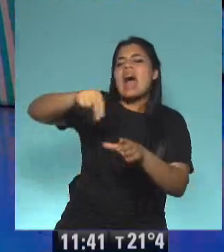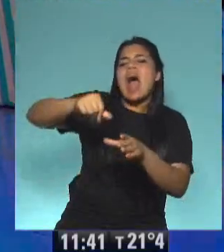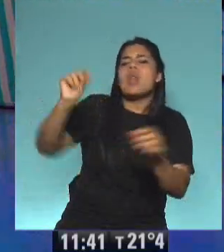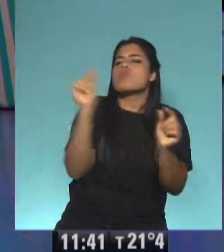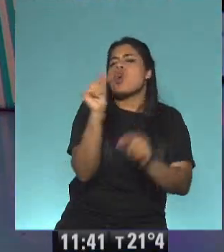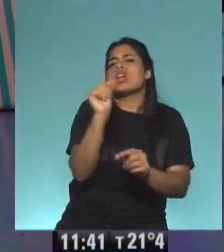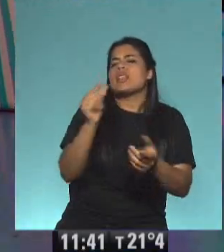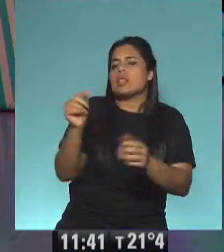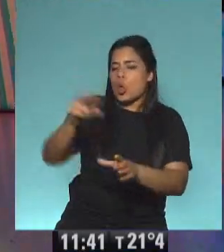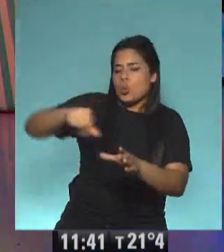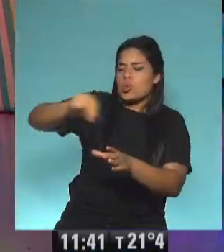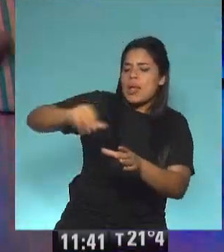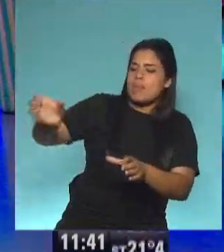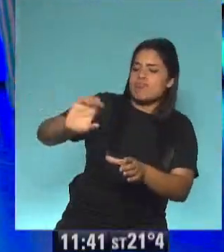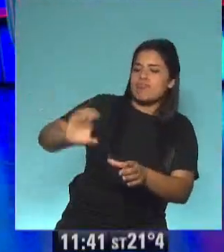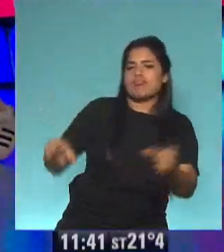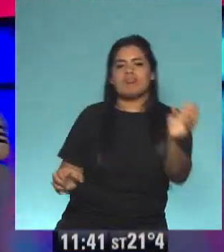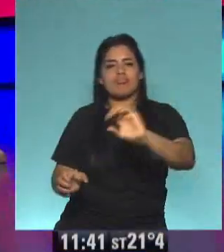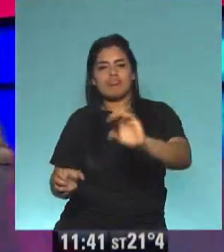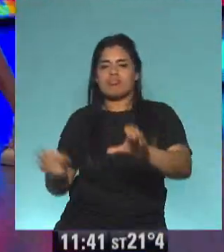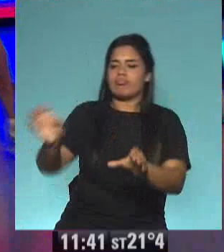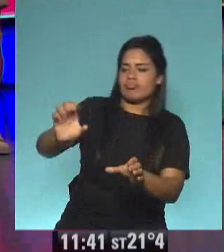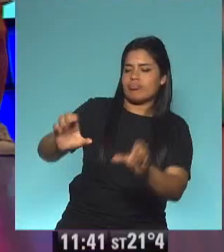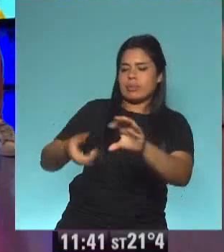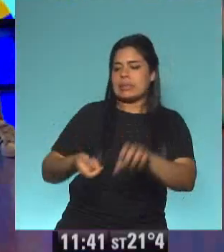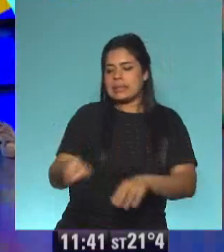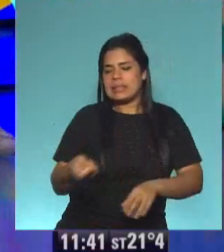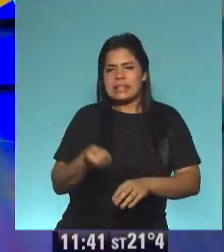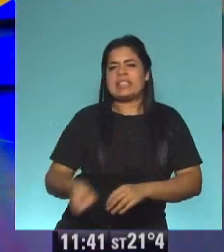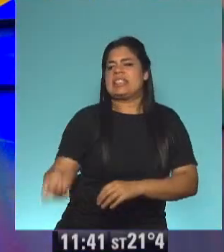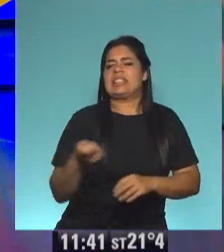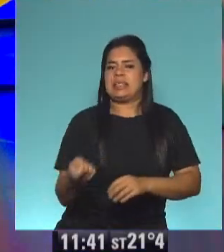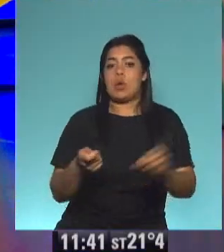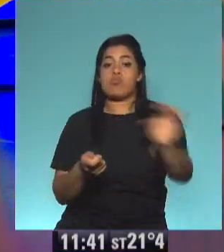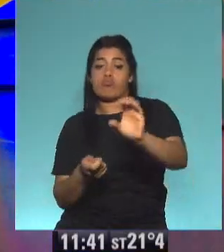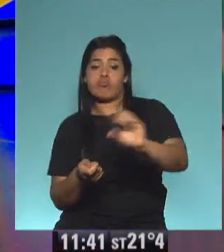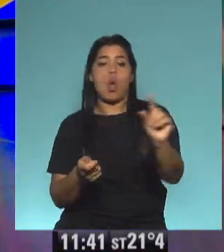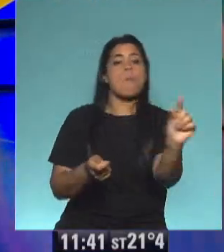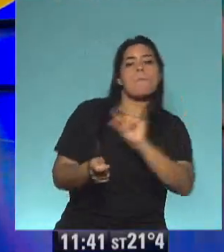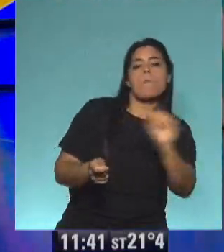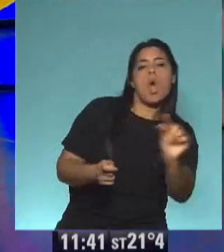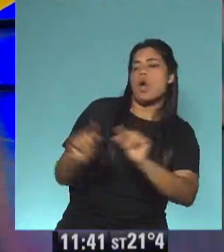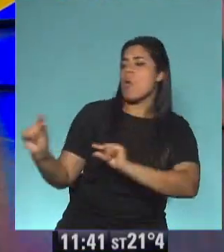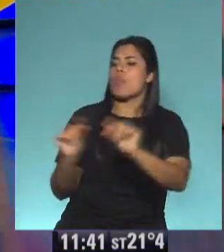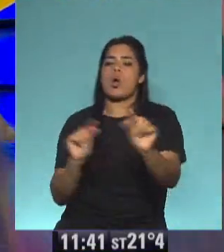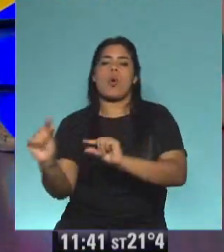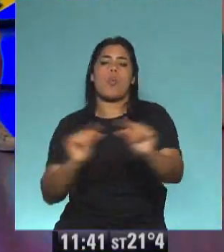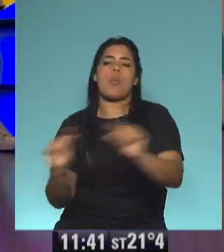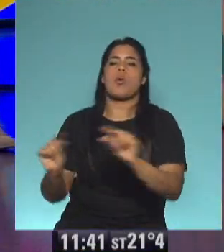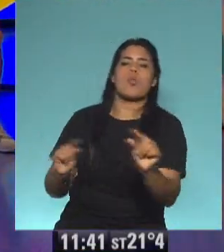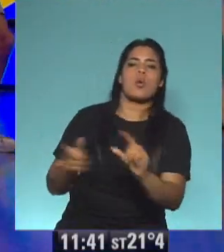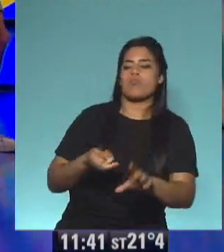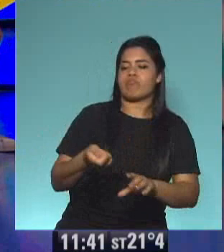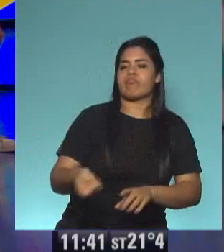vida un poquitito de sal y agregale un poco de esto, un poco de aquello y un poco de todo